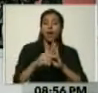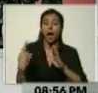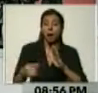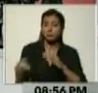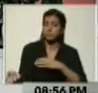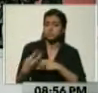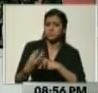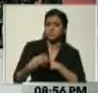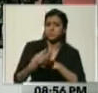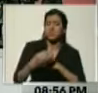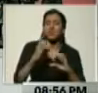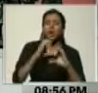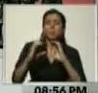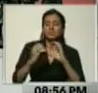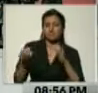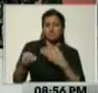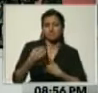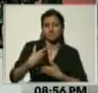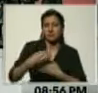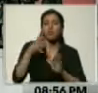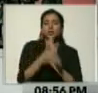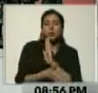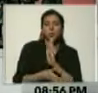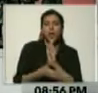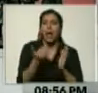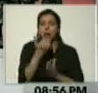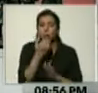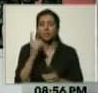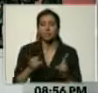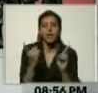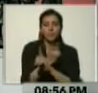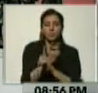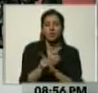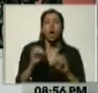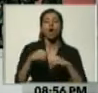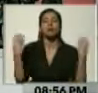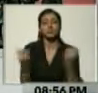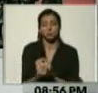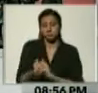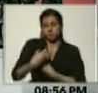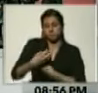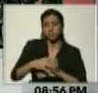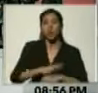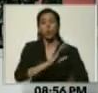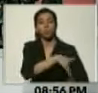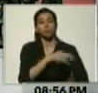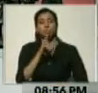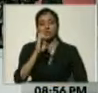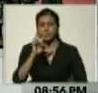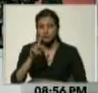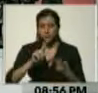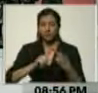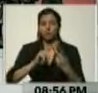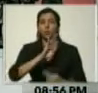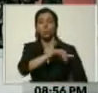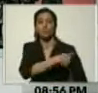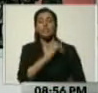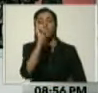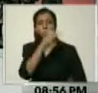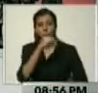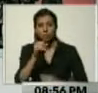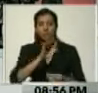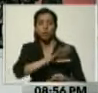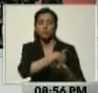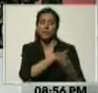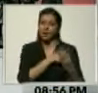escritas, ¿no? Recomendaciones y observaciones por parte, entre otras, las siguientes organizaciones: Universidad Central de Venezuela, Universidad del Zulia,